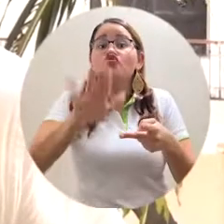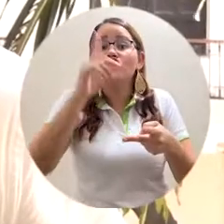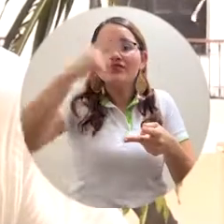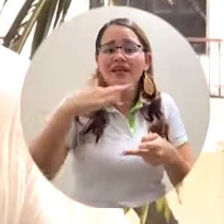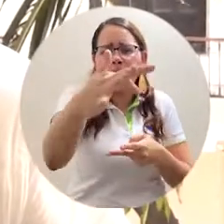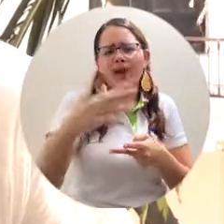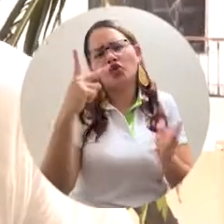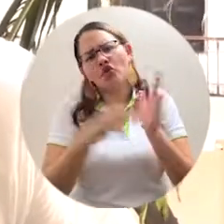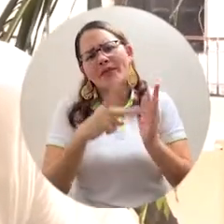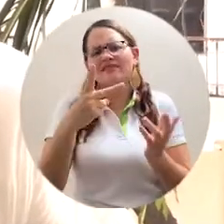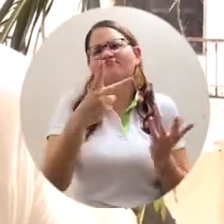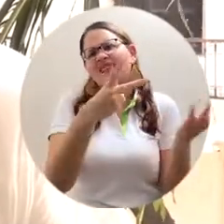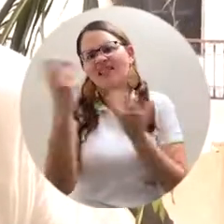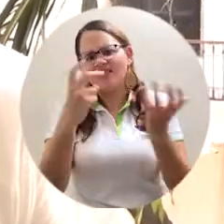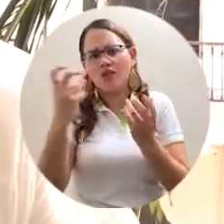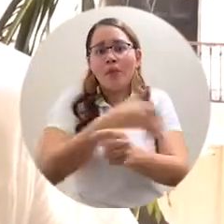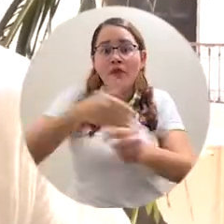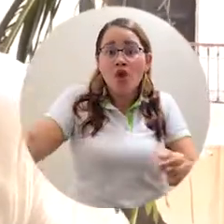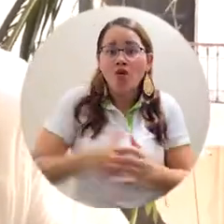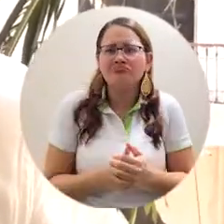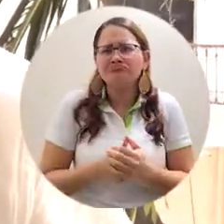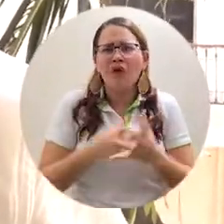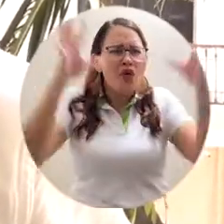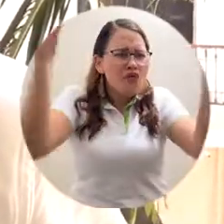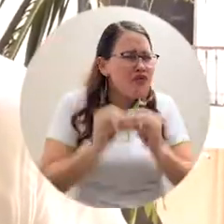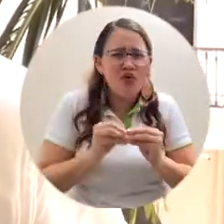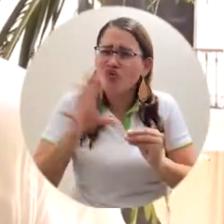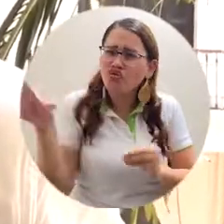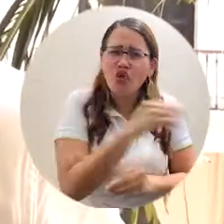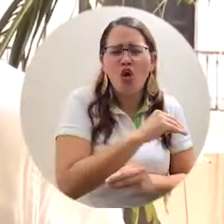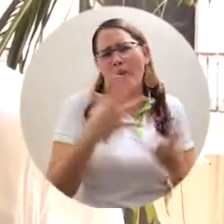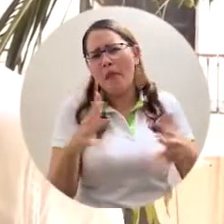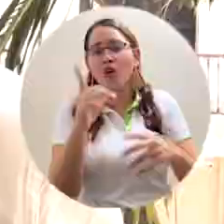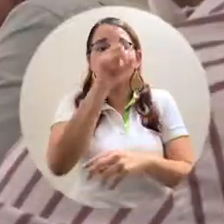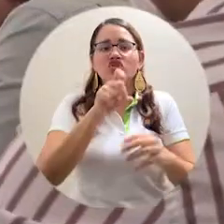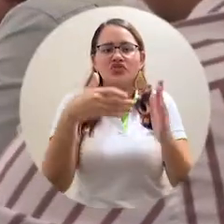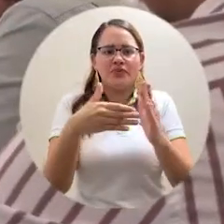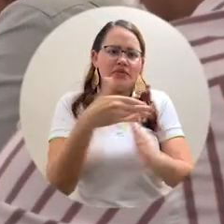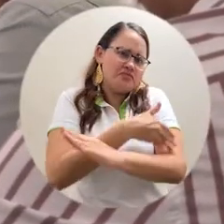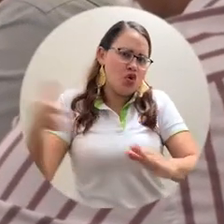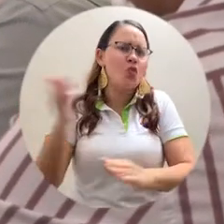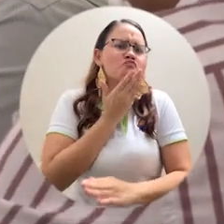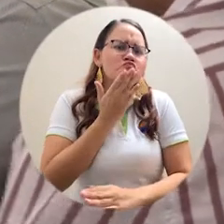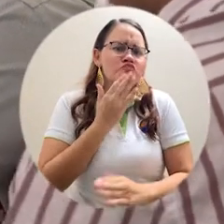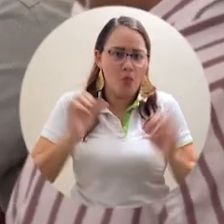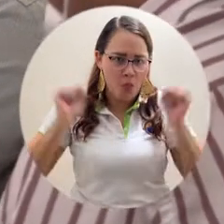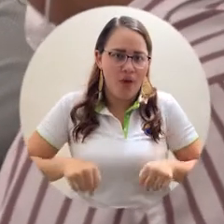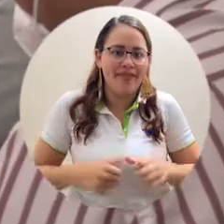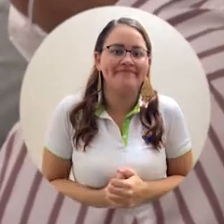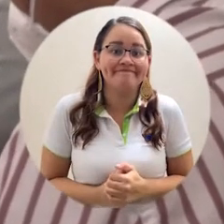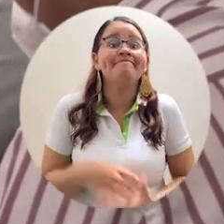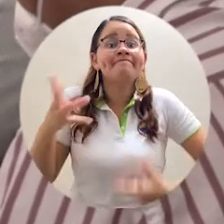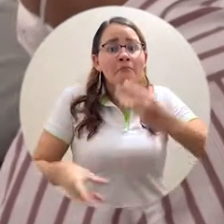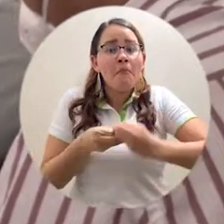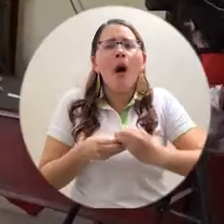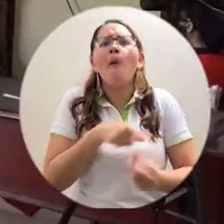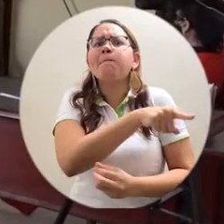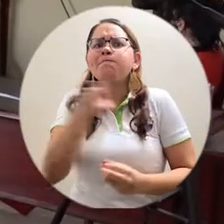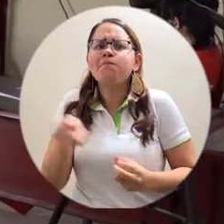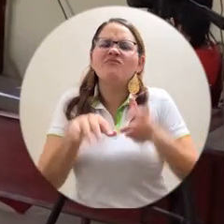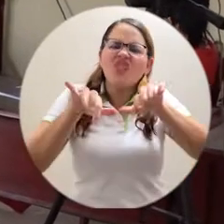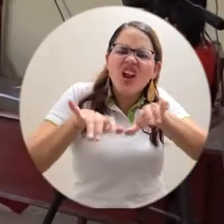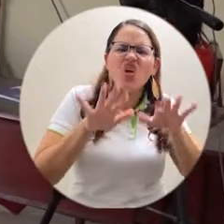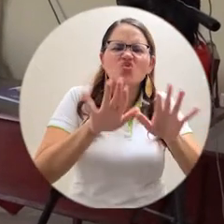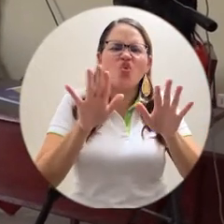para todos los demás que son de otros departamentos, cerca de 2.000, es decir, con 6.000 millones de pesos podemos cumplir. Esta sesión de la Asamblea contó además con la participación